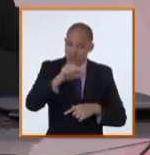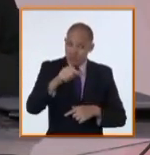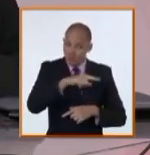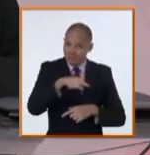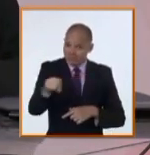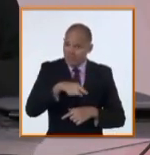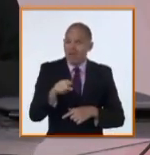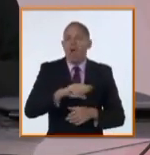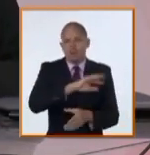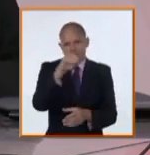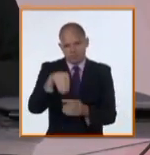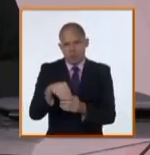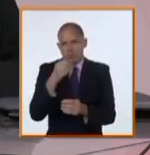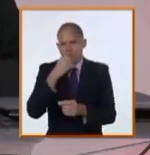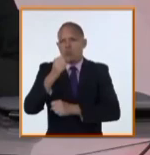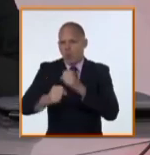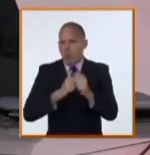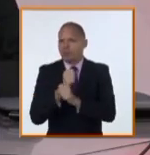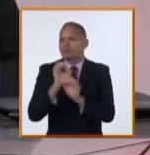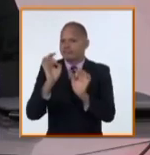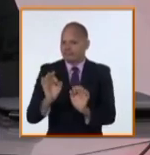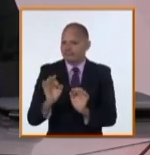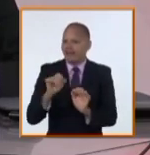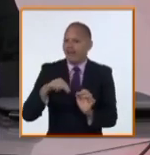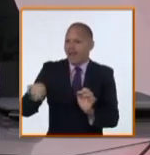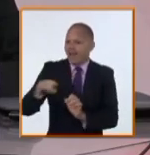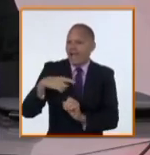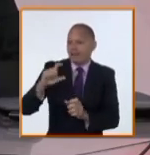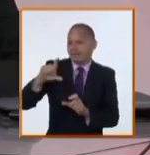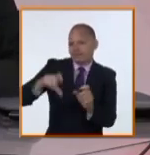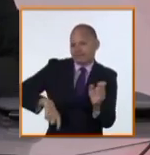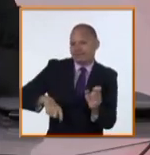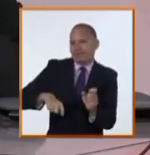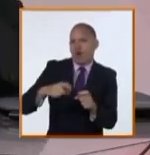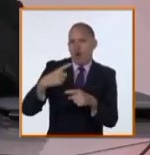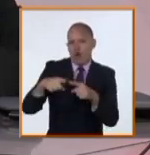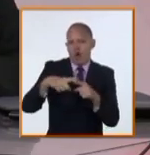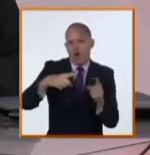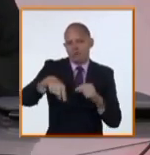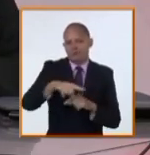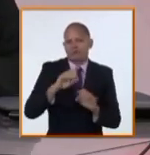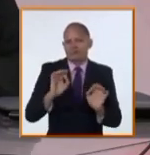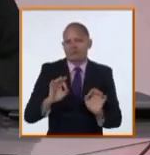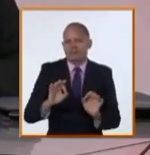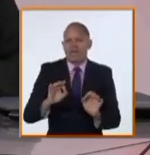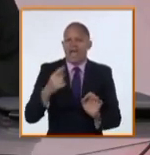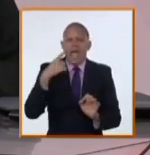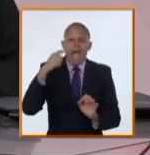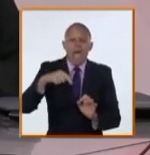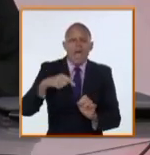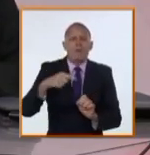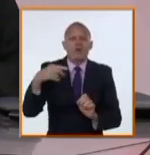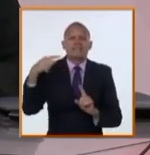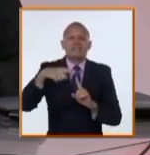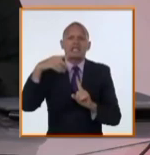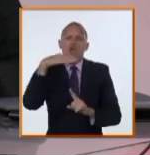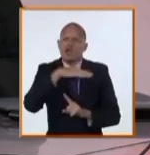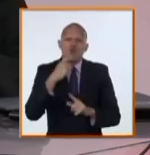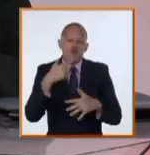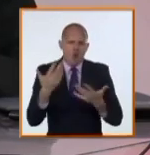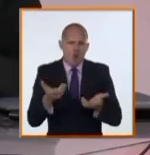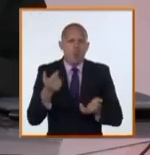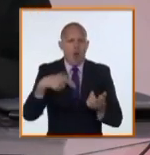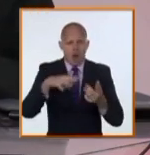este en todo este proceso de uso del comercio electrónico de los pagos digitales Cuál es la base tecnológica de este proceso